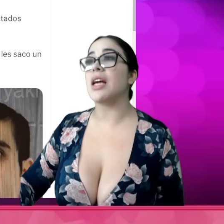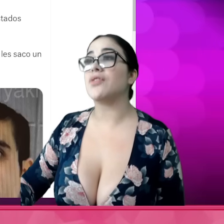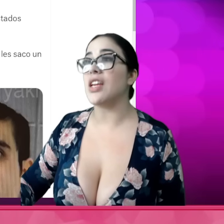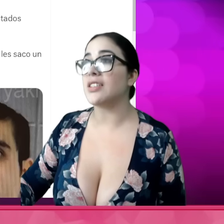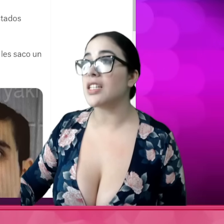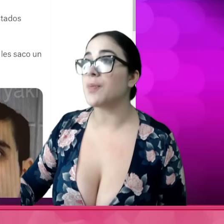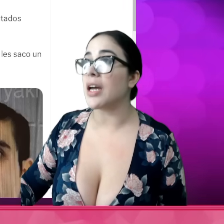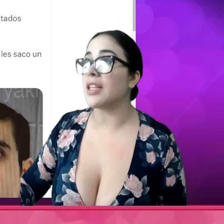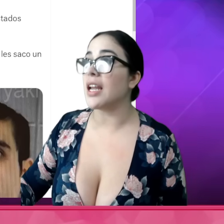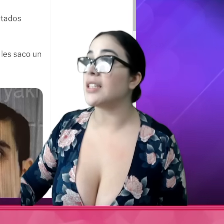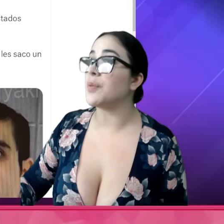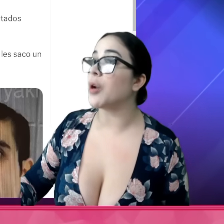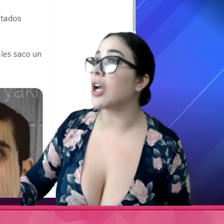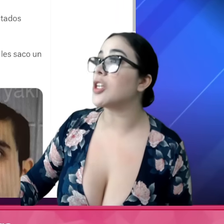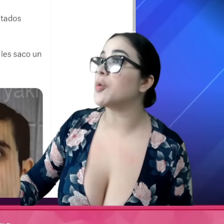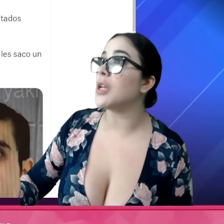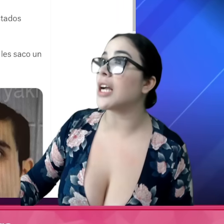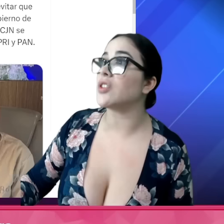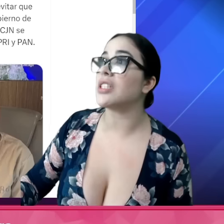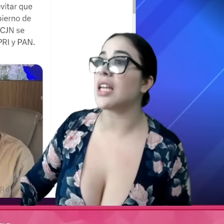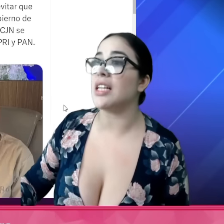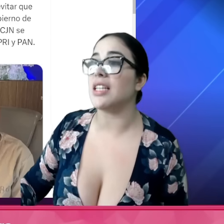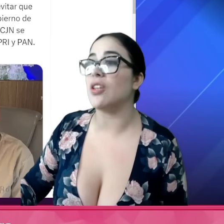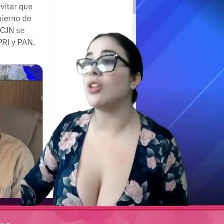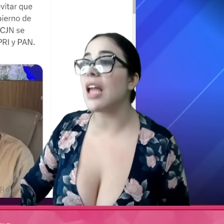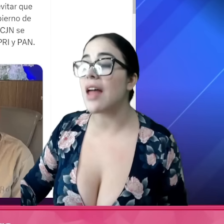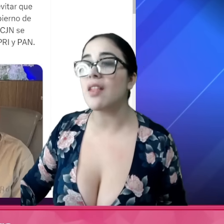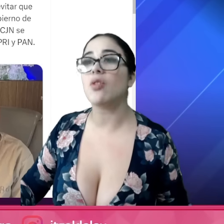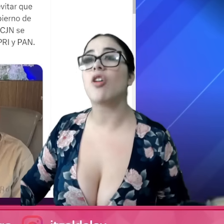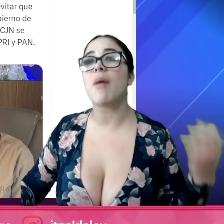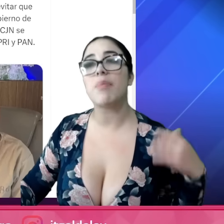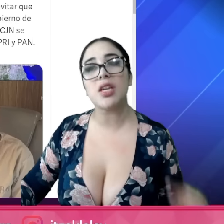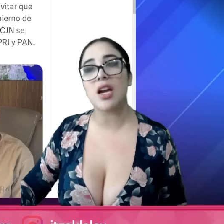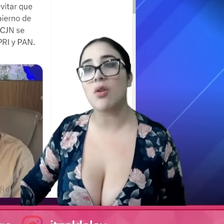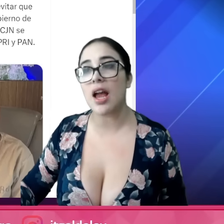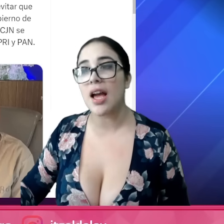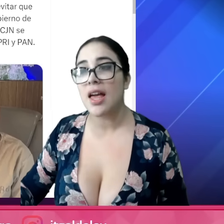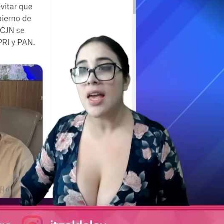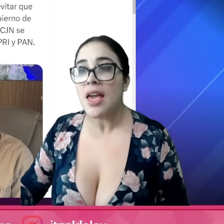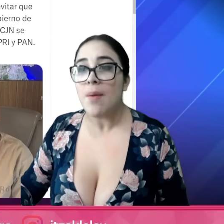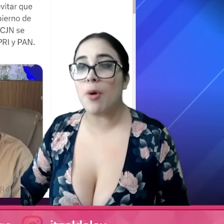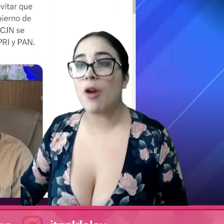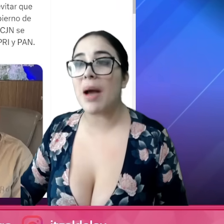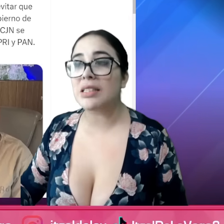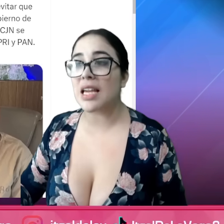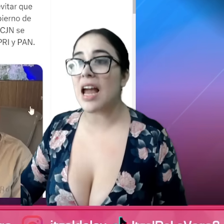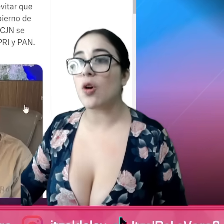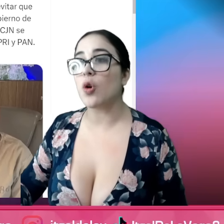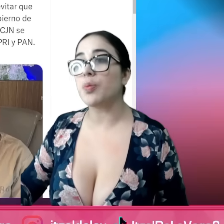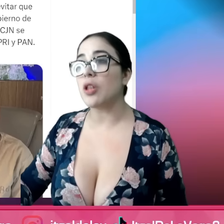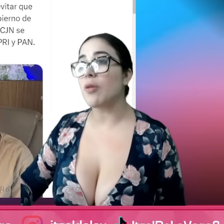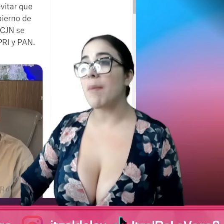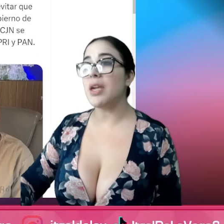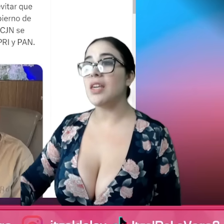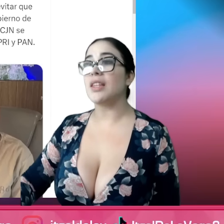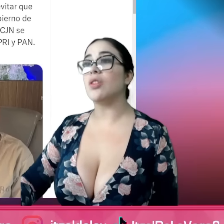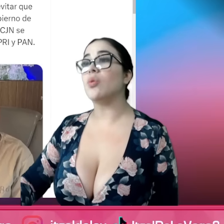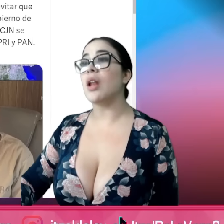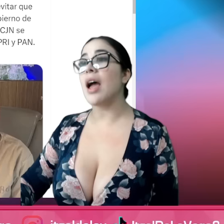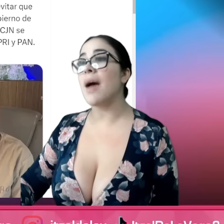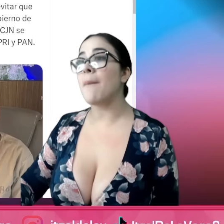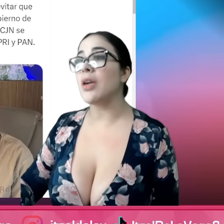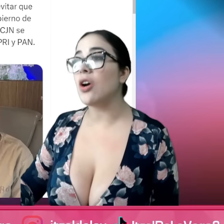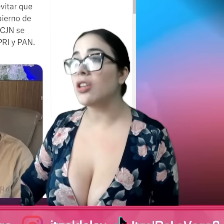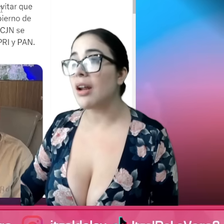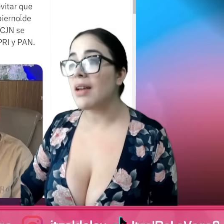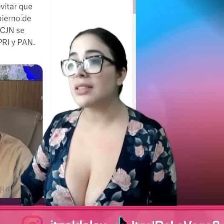en plenas fiestas patrias. Y por acá hay unas publicaciones que dice: ¿y dónde anda Norma Piña ahora? Por más que la corrupta Norma Piña intentó